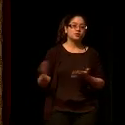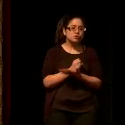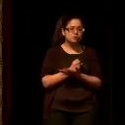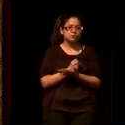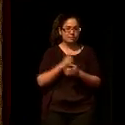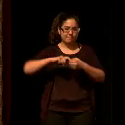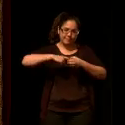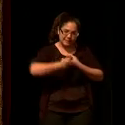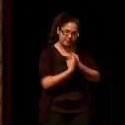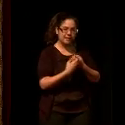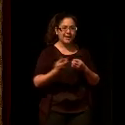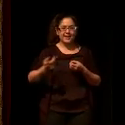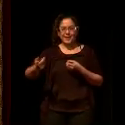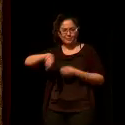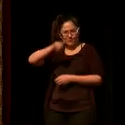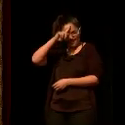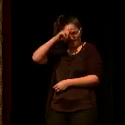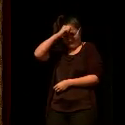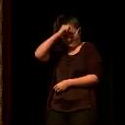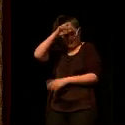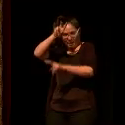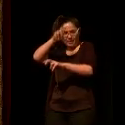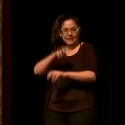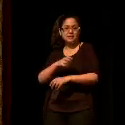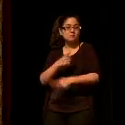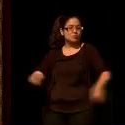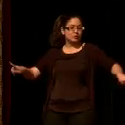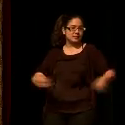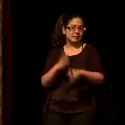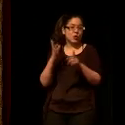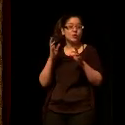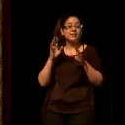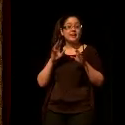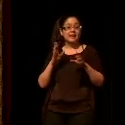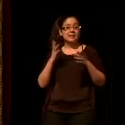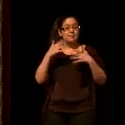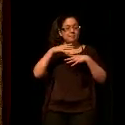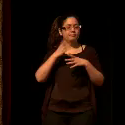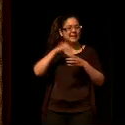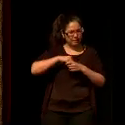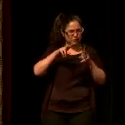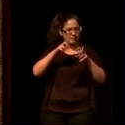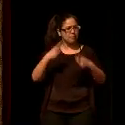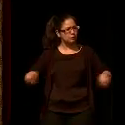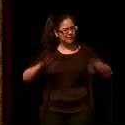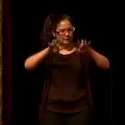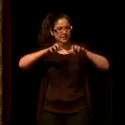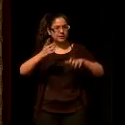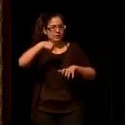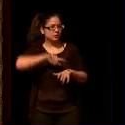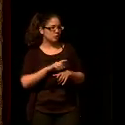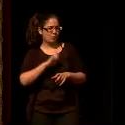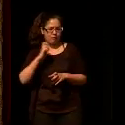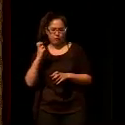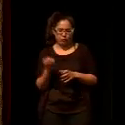sin saber nada de música están implicados también en el aprendizaje musical o sea que tenemos la diversidad máxima dentro